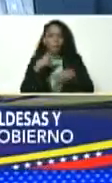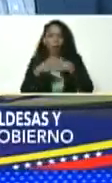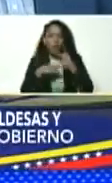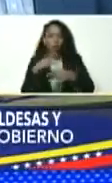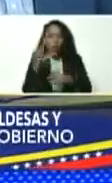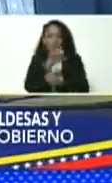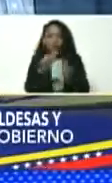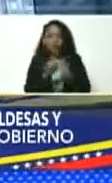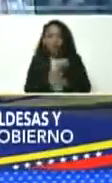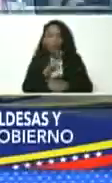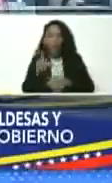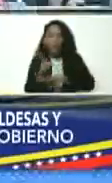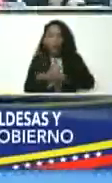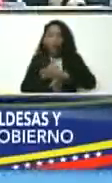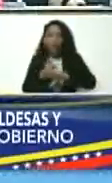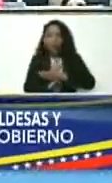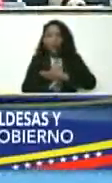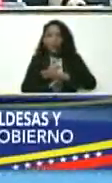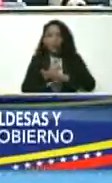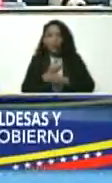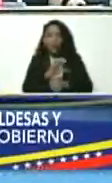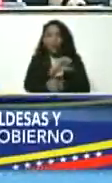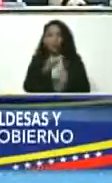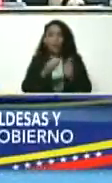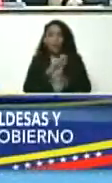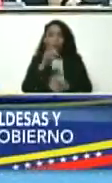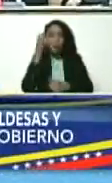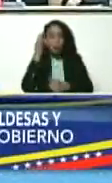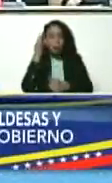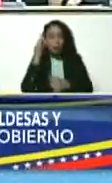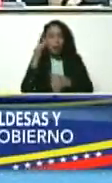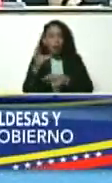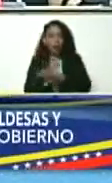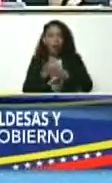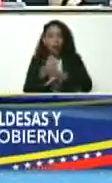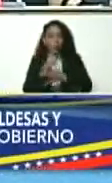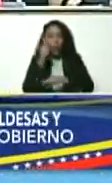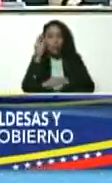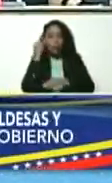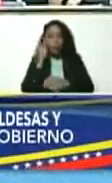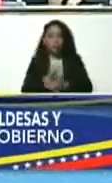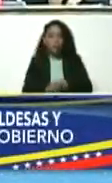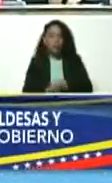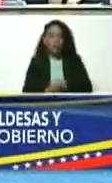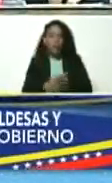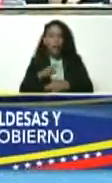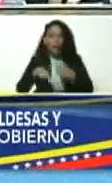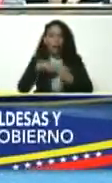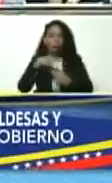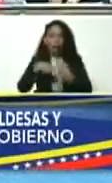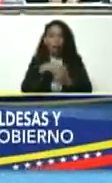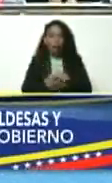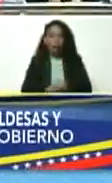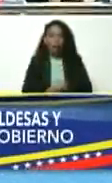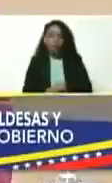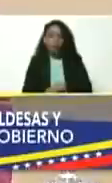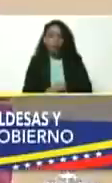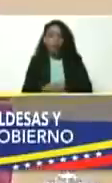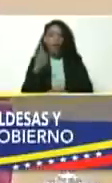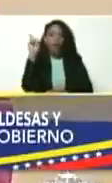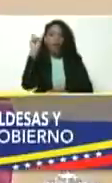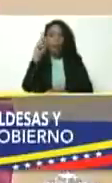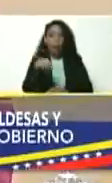vicepresidentes de gobierno y vicepresidenta gobernadores y gobernadoras de la revolución y